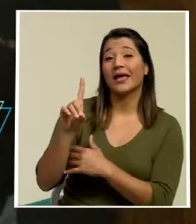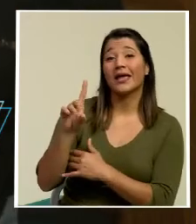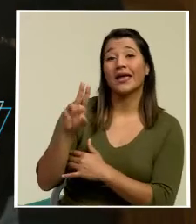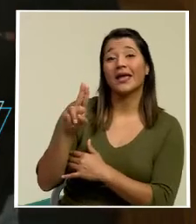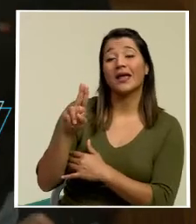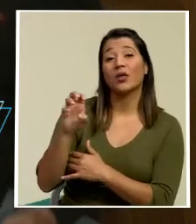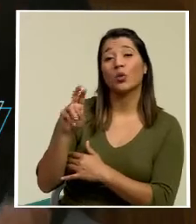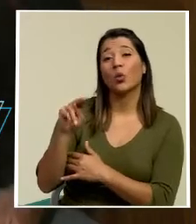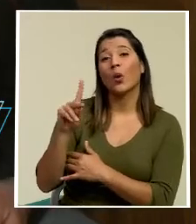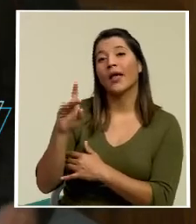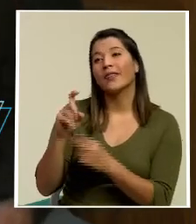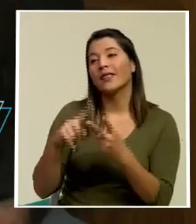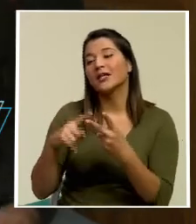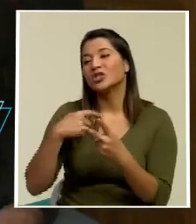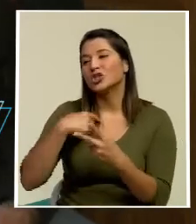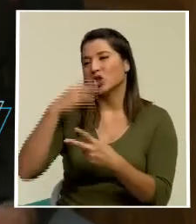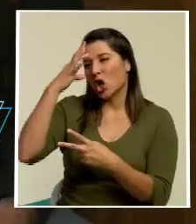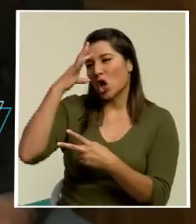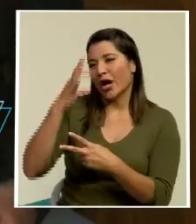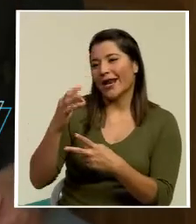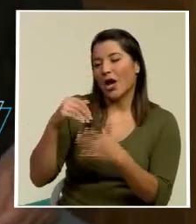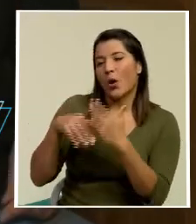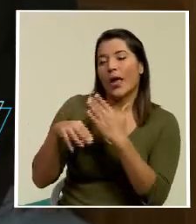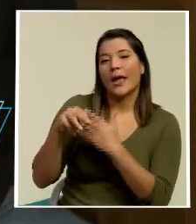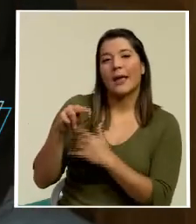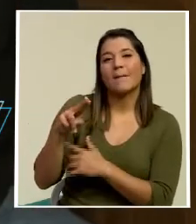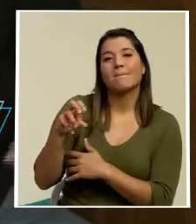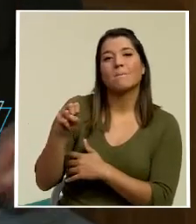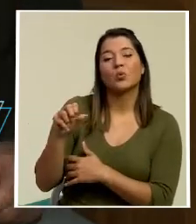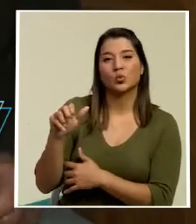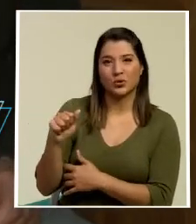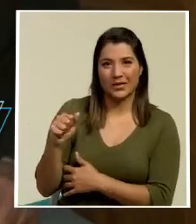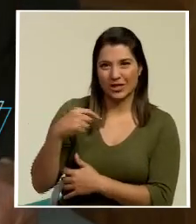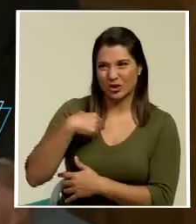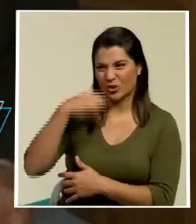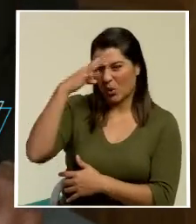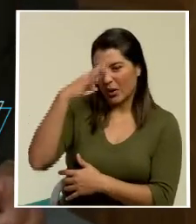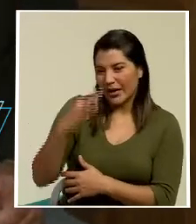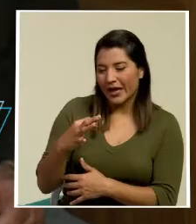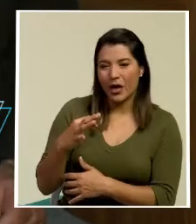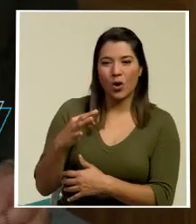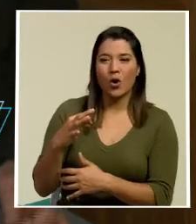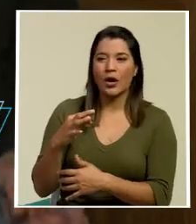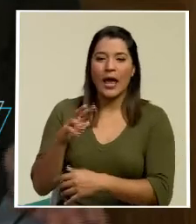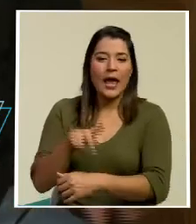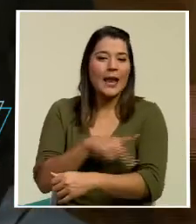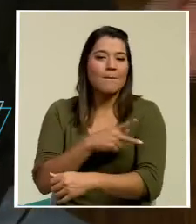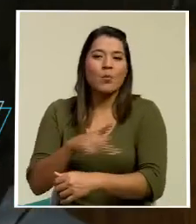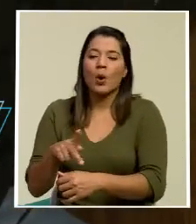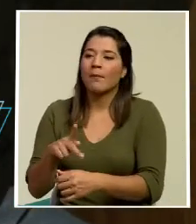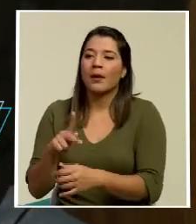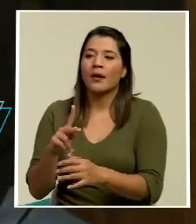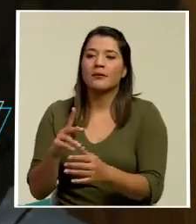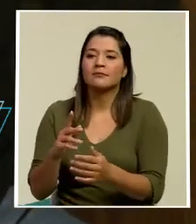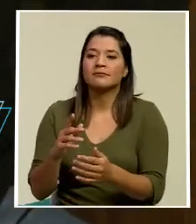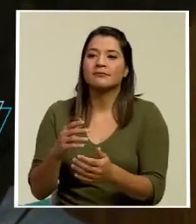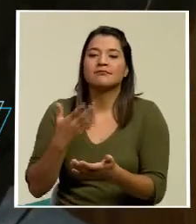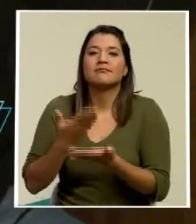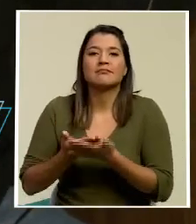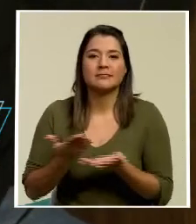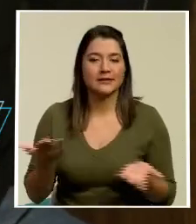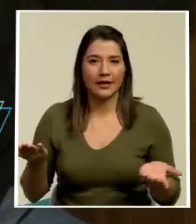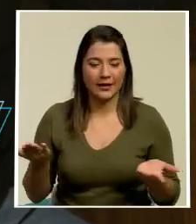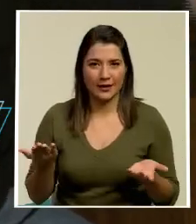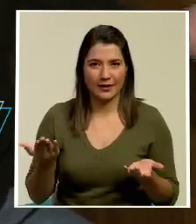la musa, creo que el poema debe llegar y llega. No es que uno esté ahí,